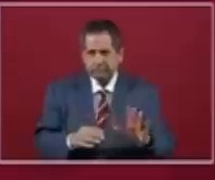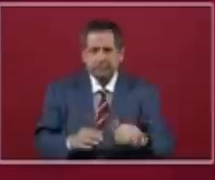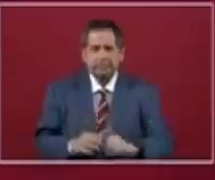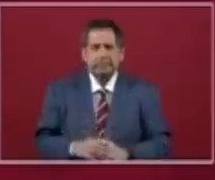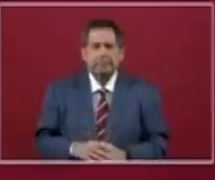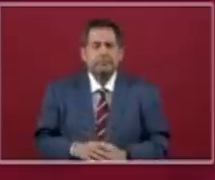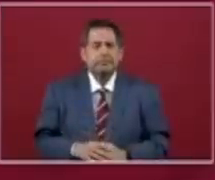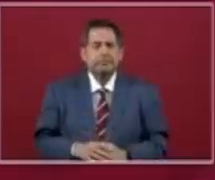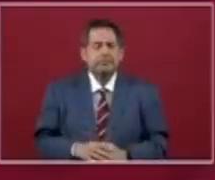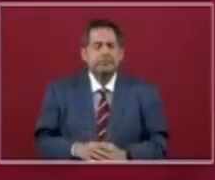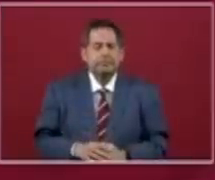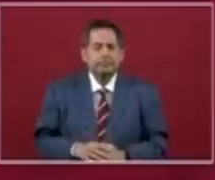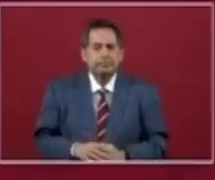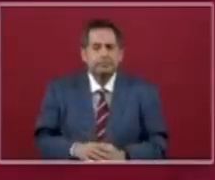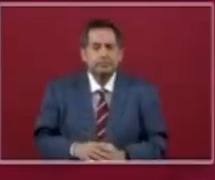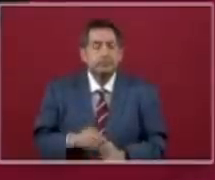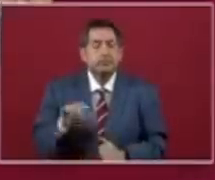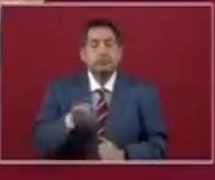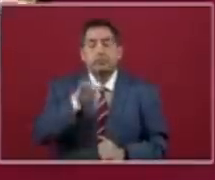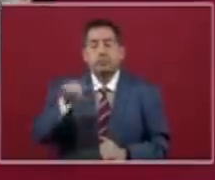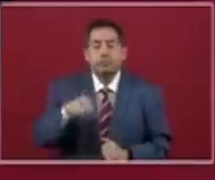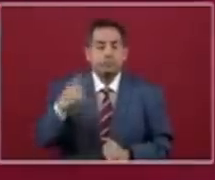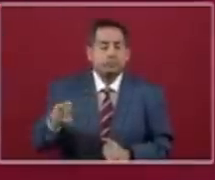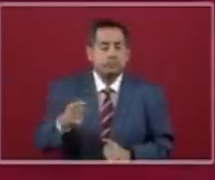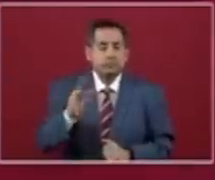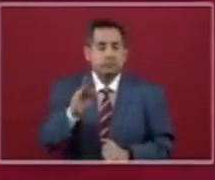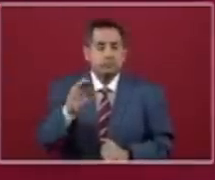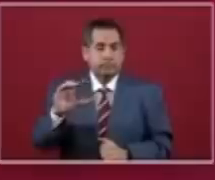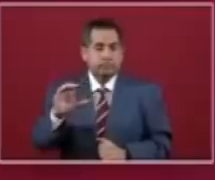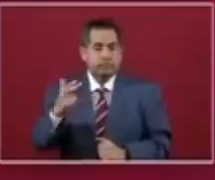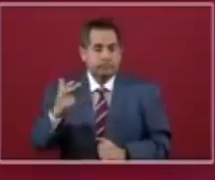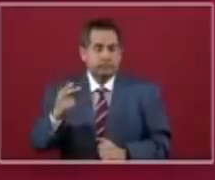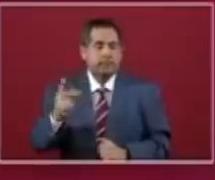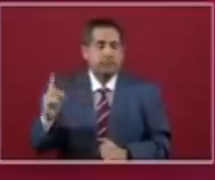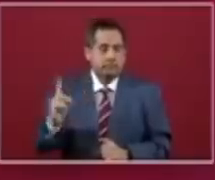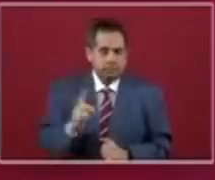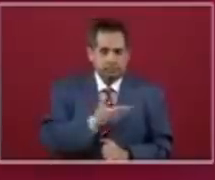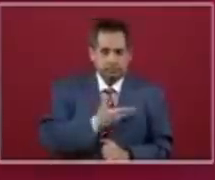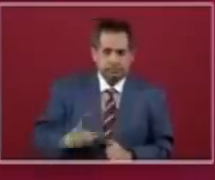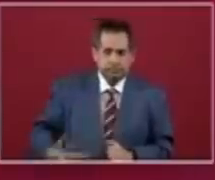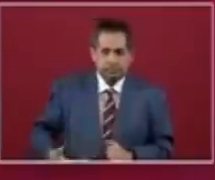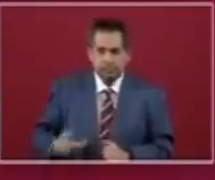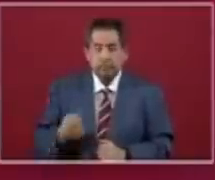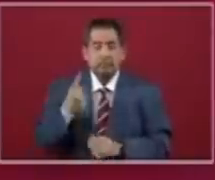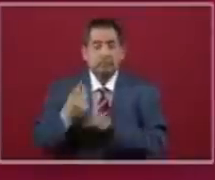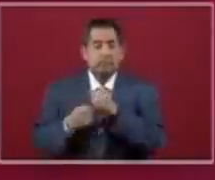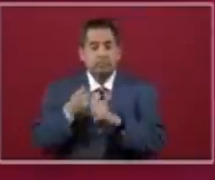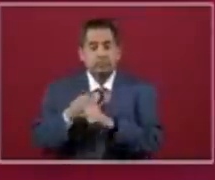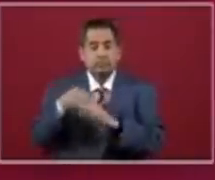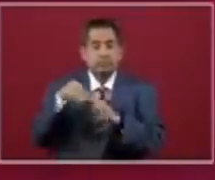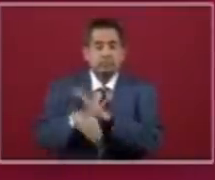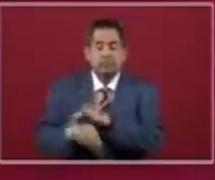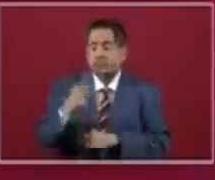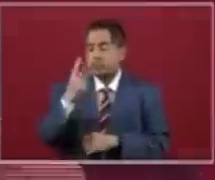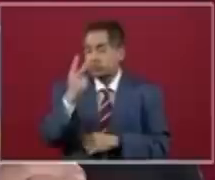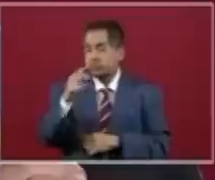vamos a terminar, sí. Luego siguió Calderón, el primer año 2.4,